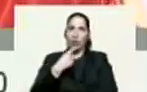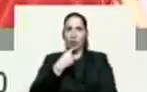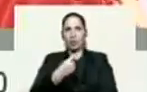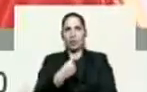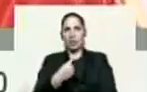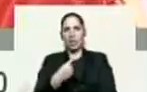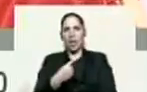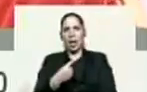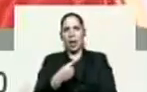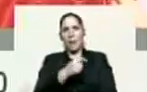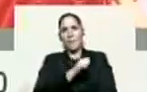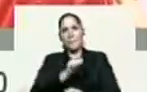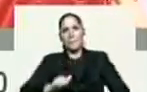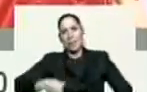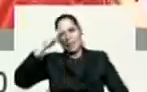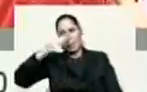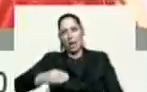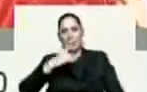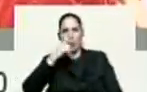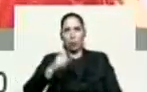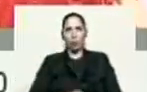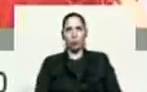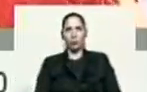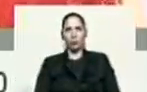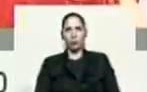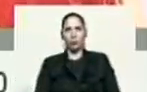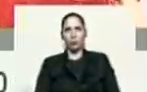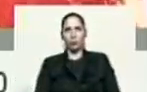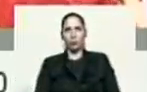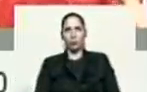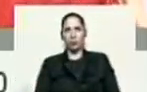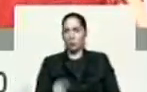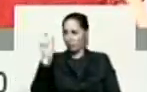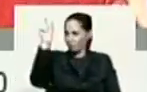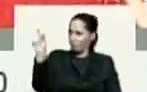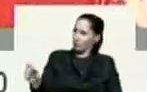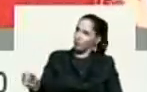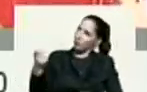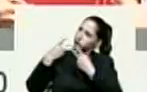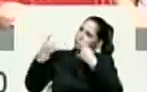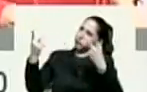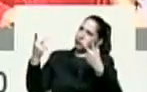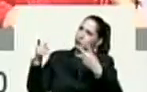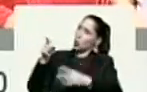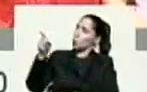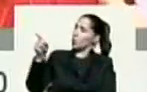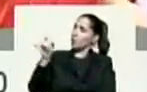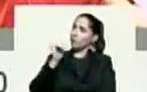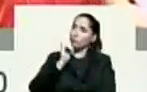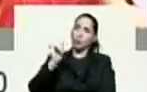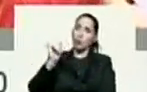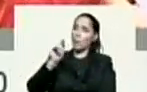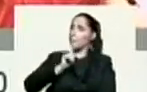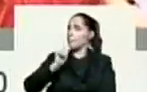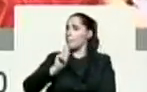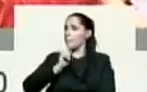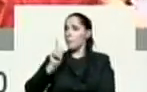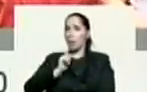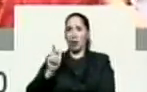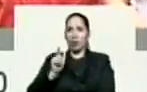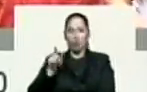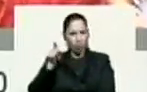los militares de Maduro: señor presidente de Estados Unidos, usted lo informa muy mal. Usted